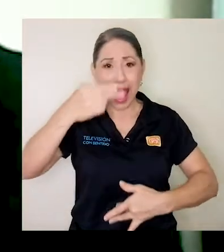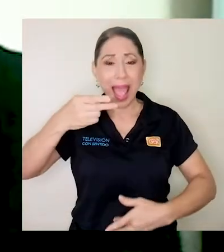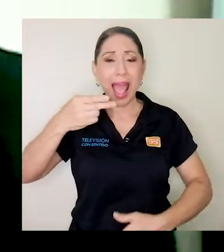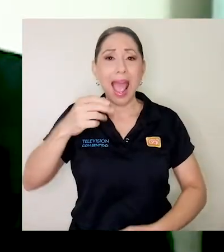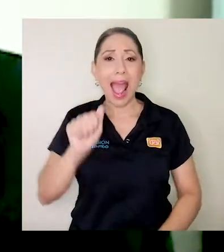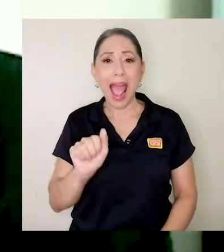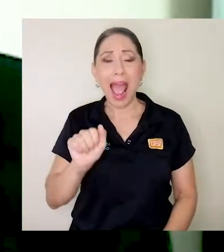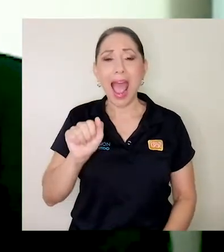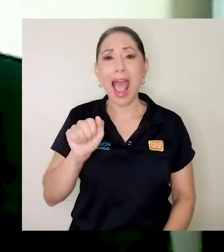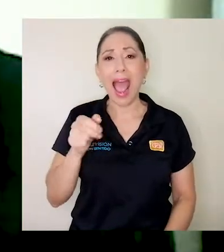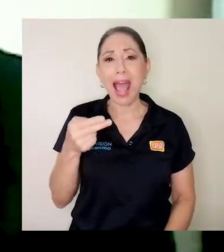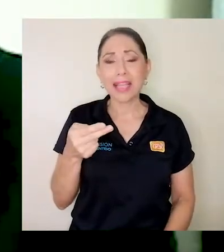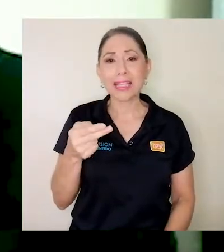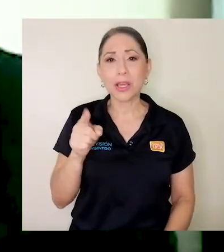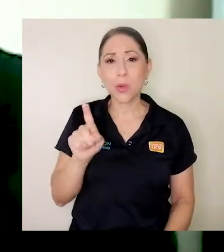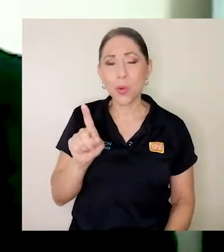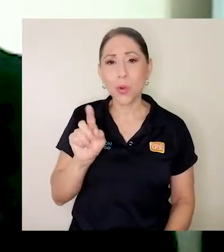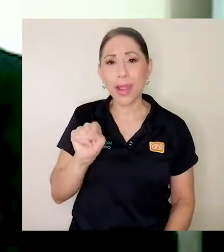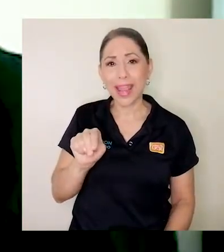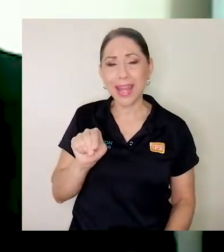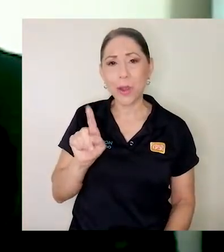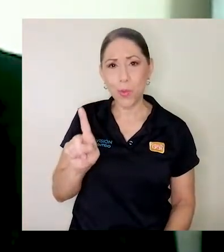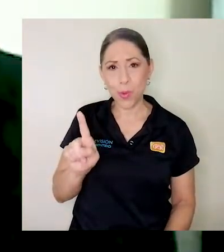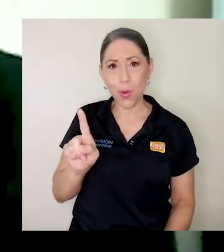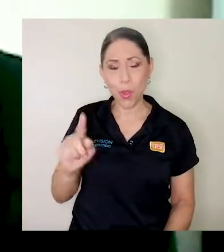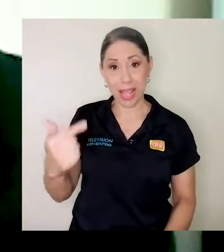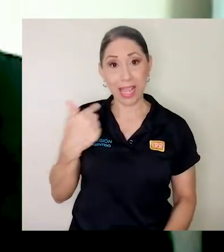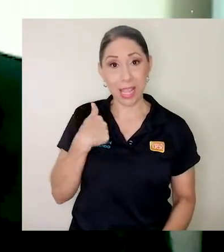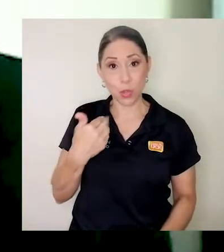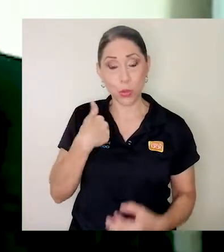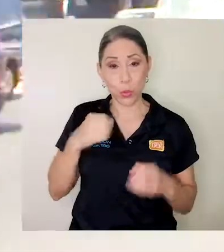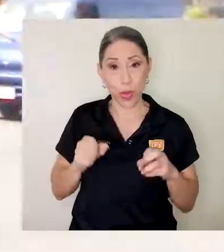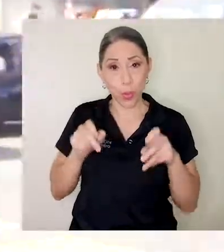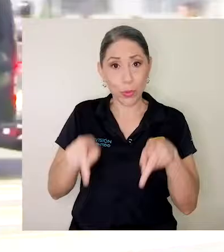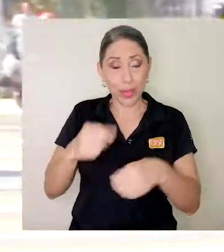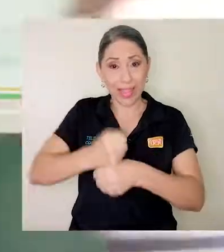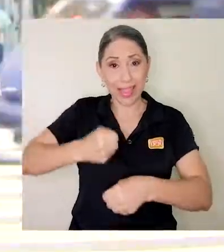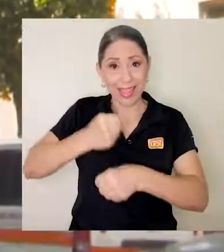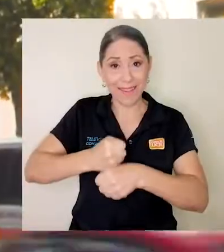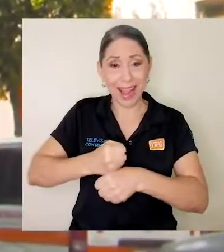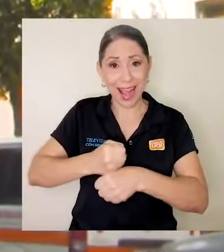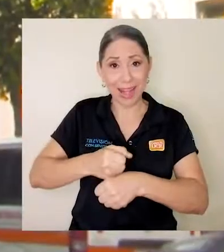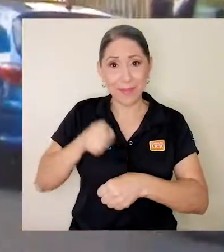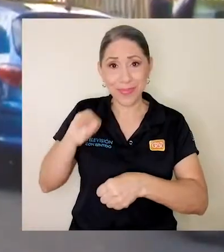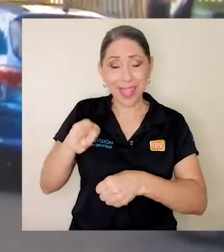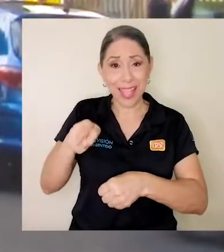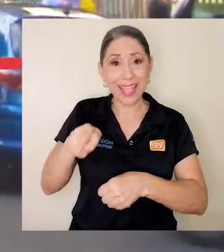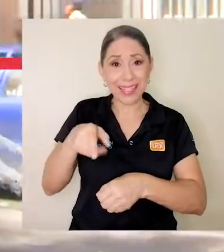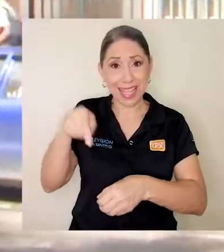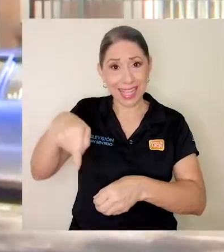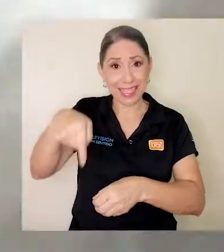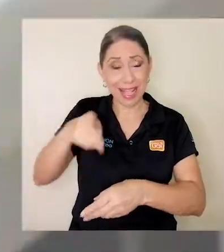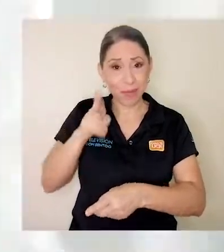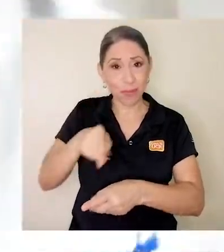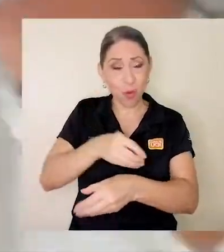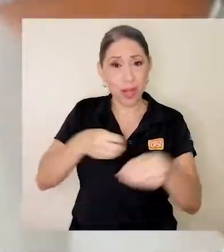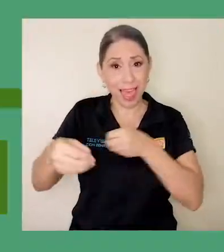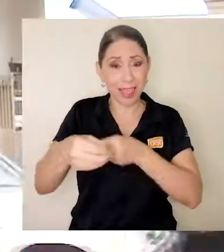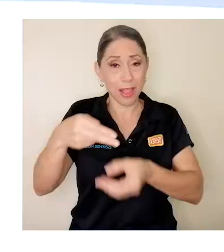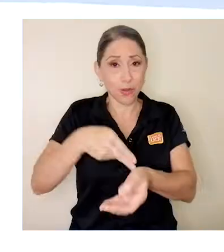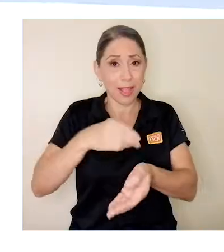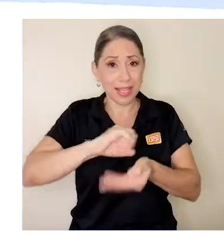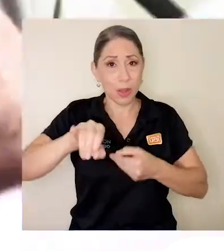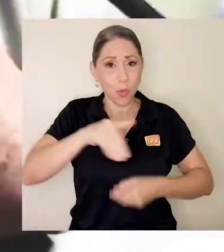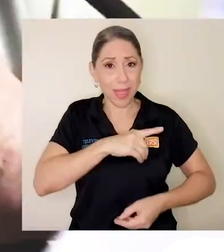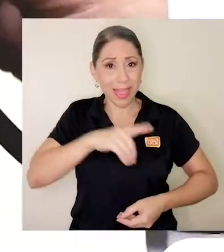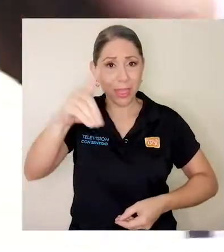epidemia H1N1, que yo tuve la oportunidad de trabajar en esta unidad, en el Hospital San Juan de Dios, y